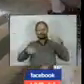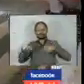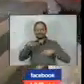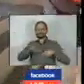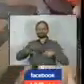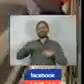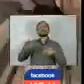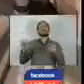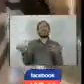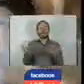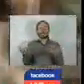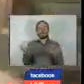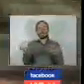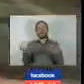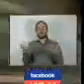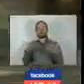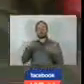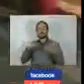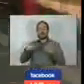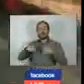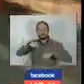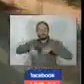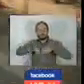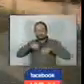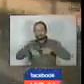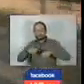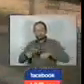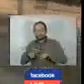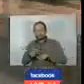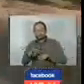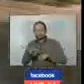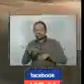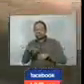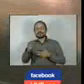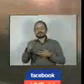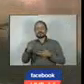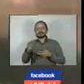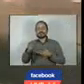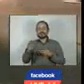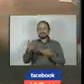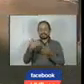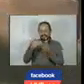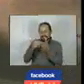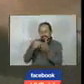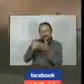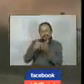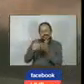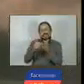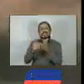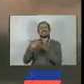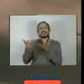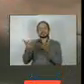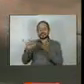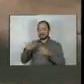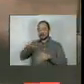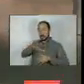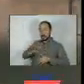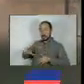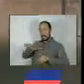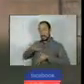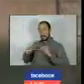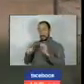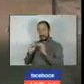lugar para iniciar justamente un recorrido que hace unos segundos partió precisamente desde el parque